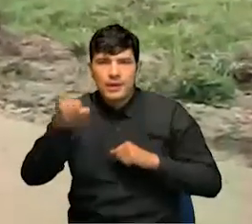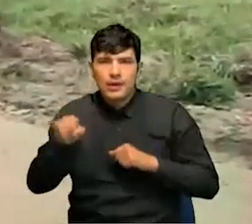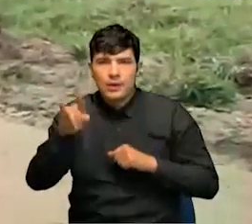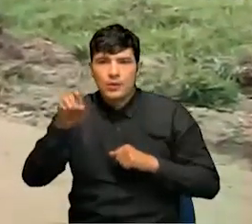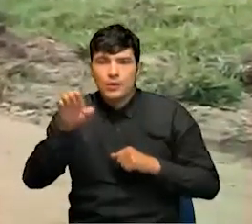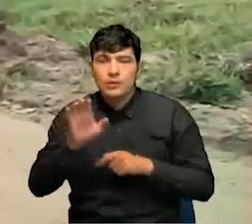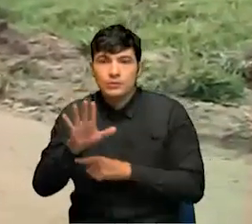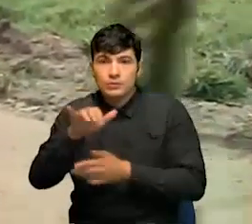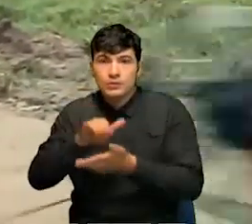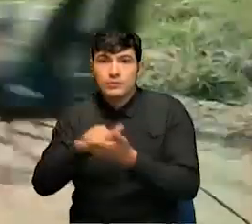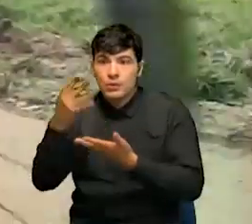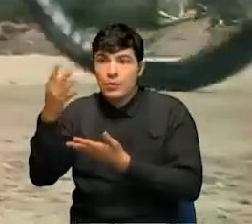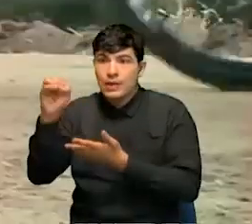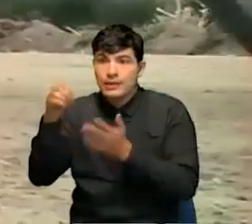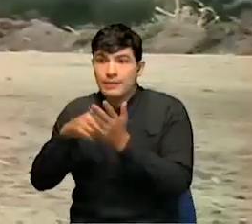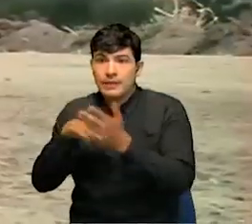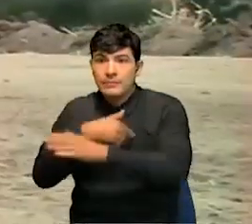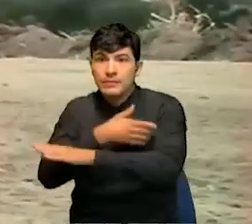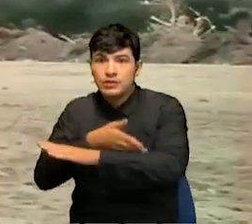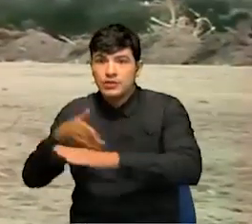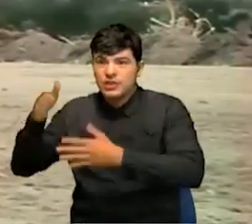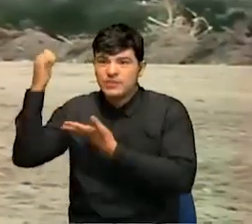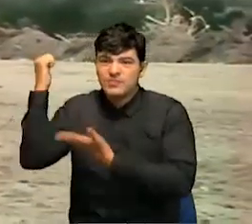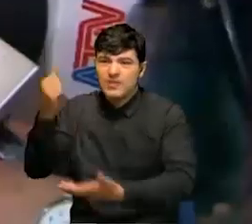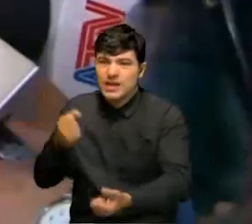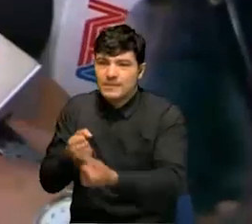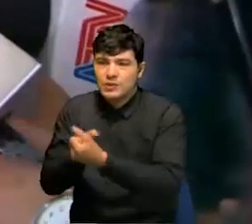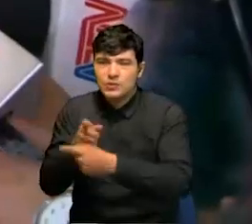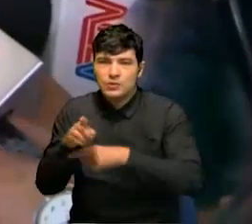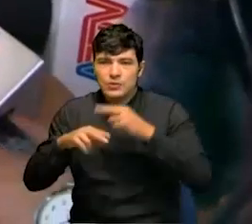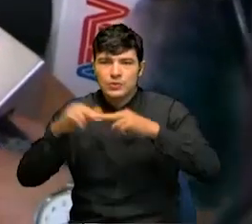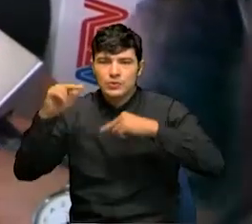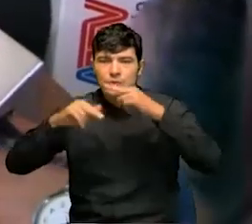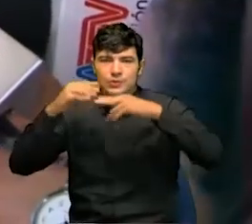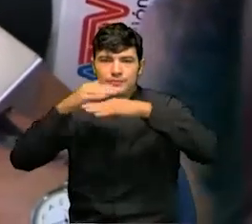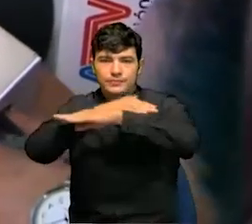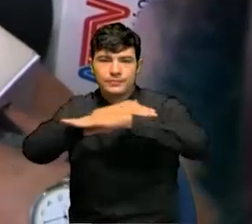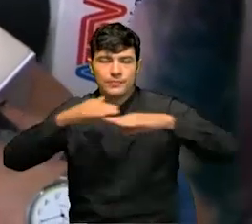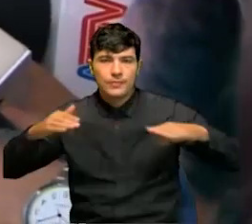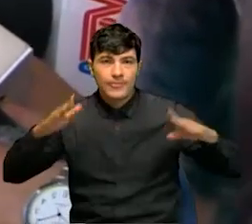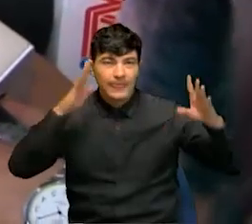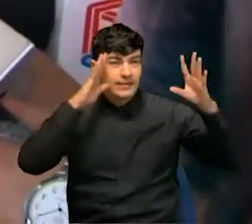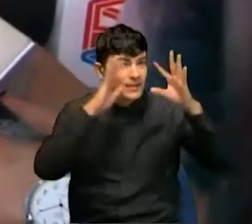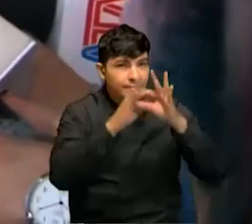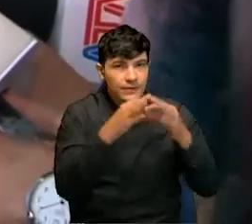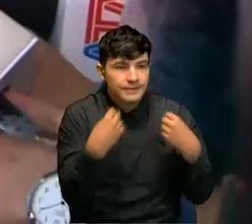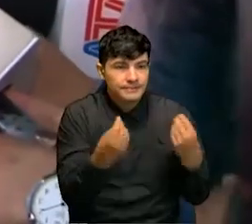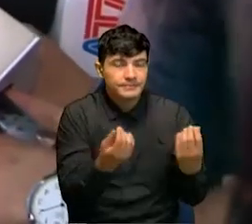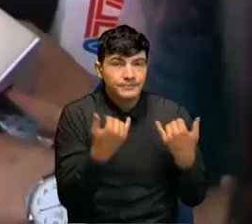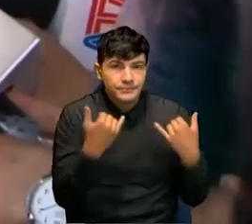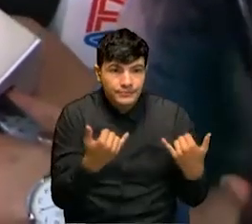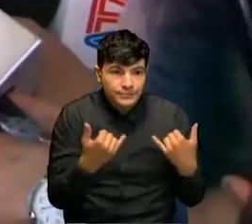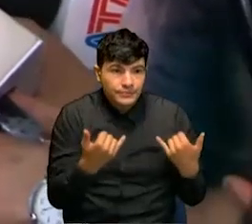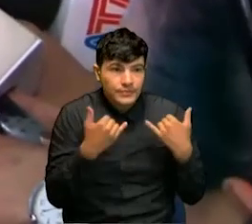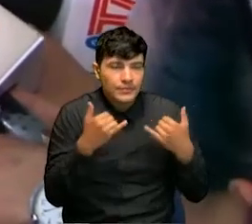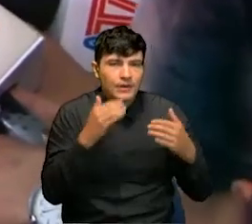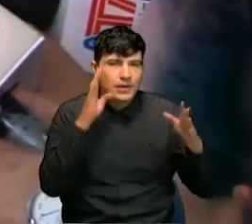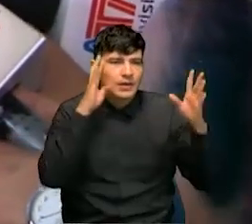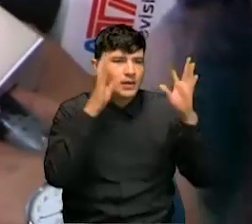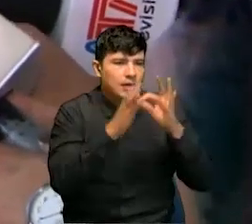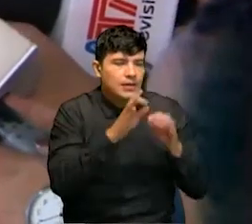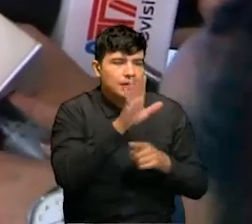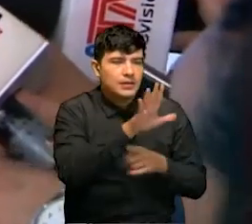total 40 mil millones de pesos las inversiones en vías están enfocadas en el día de hoy hacia el municipio